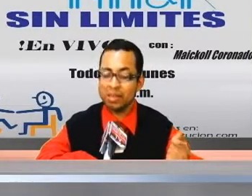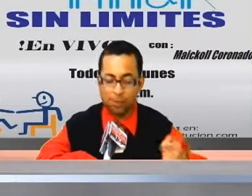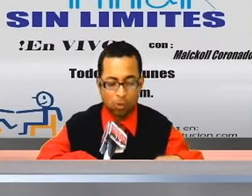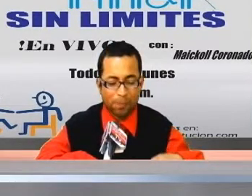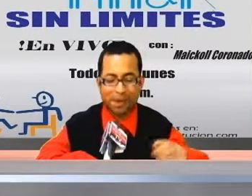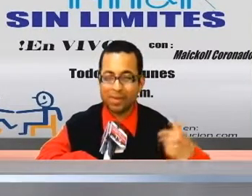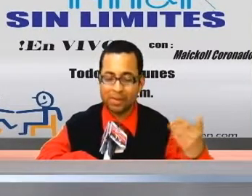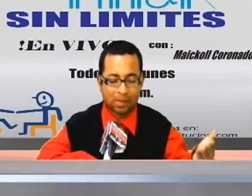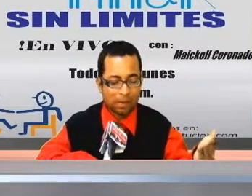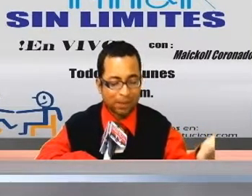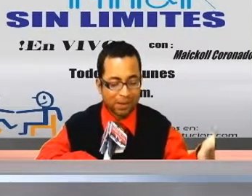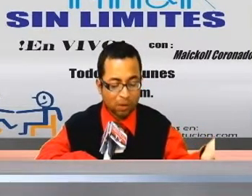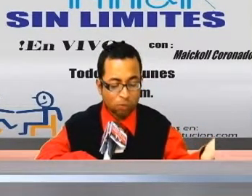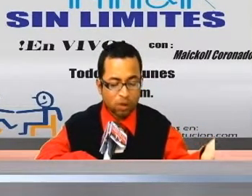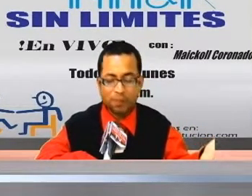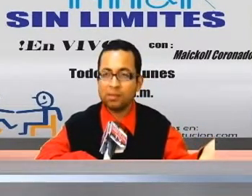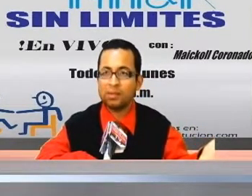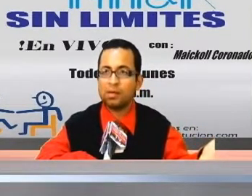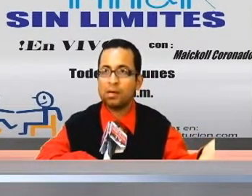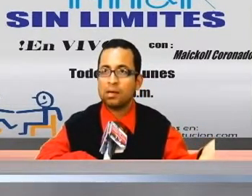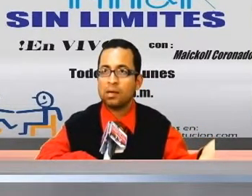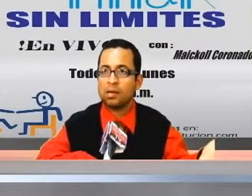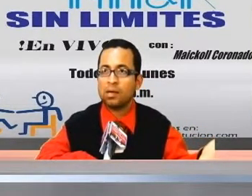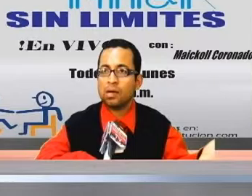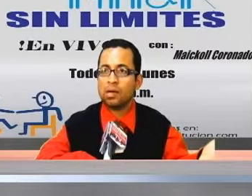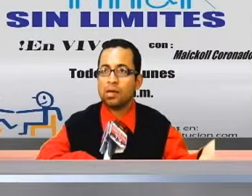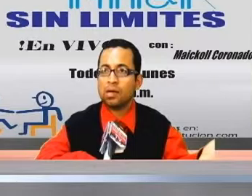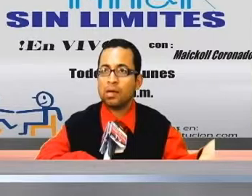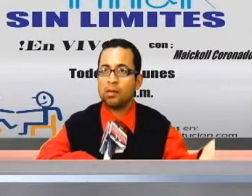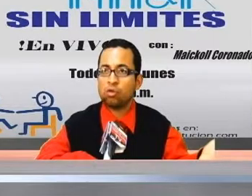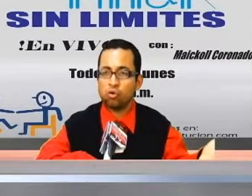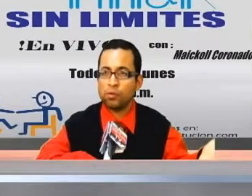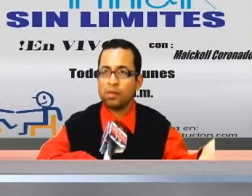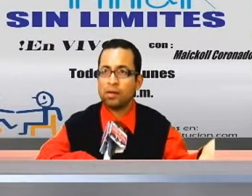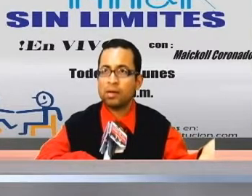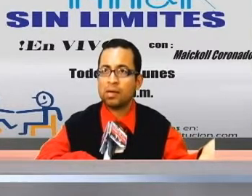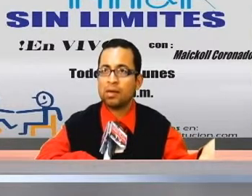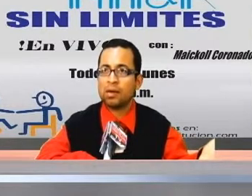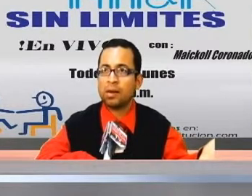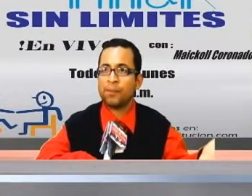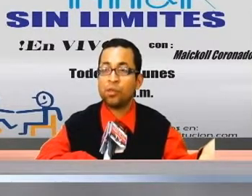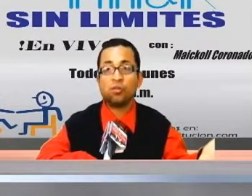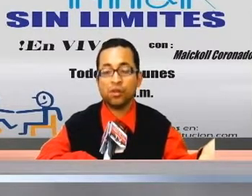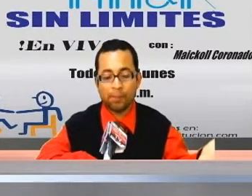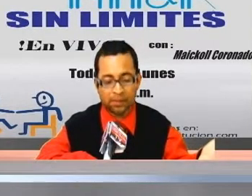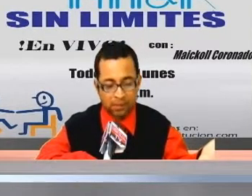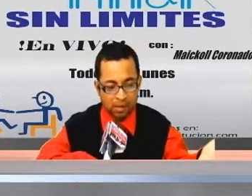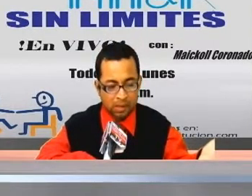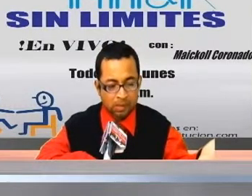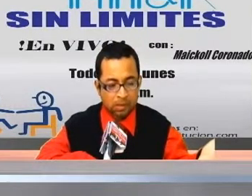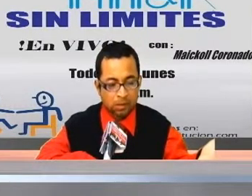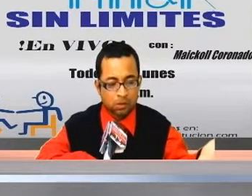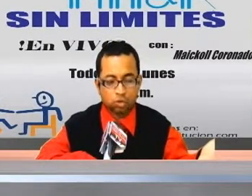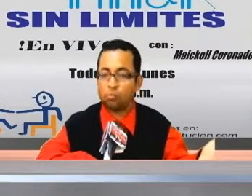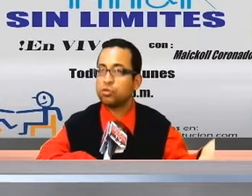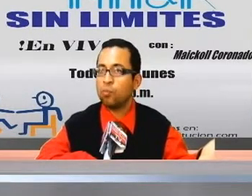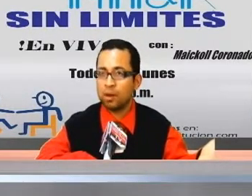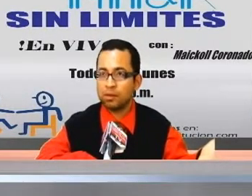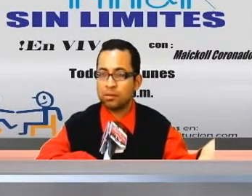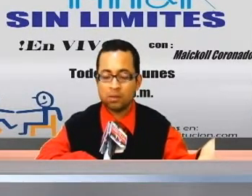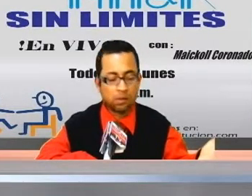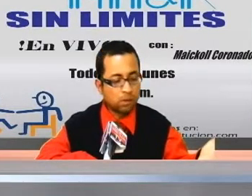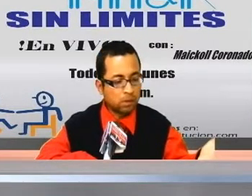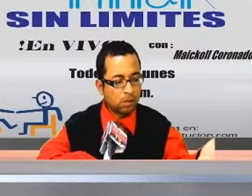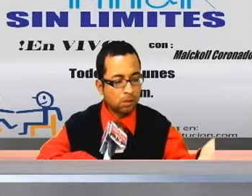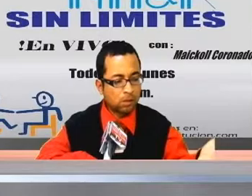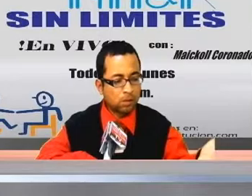le haya servido para que justamente no se olviden que las personas con discapacidad somos